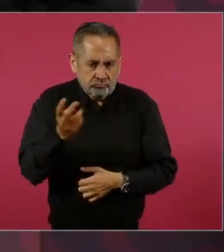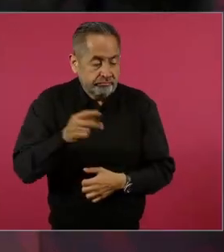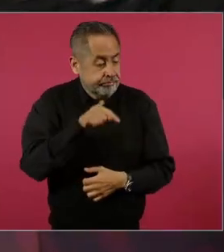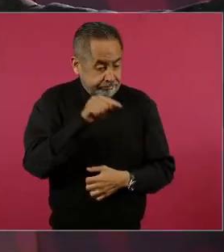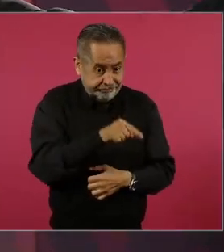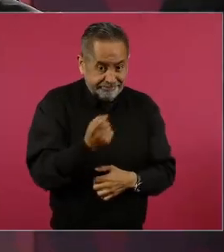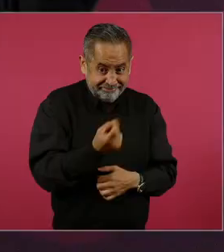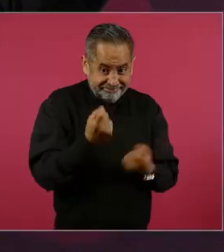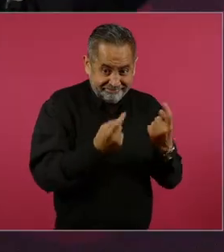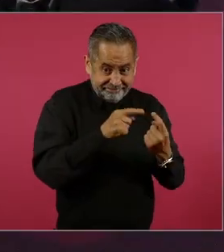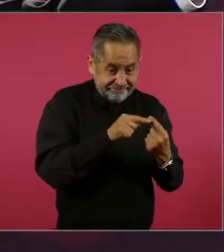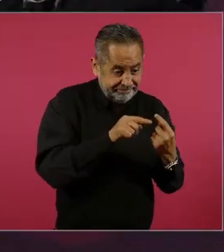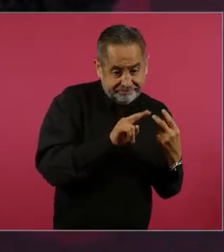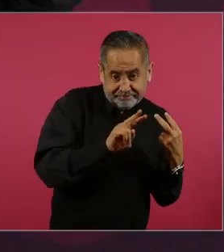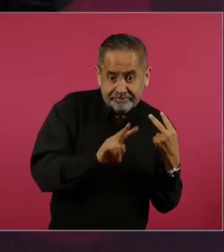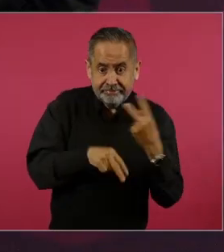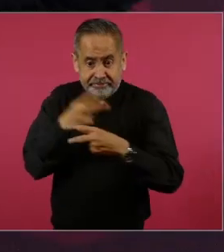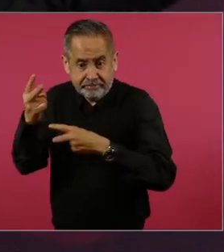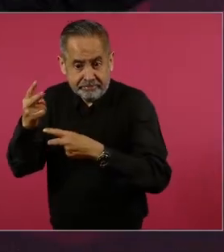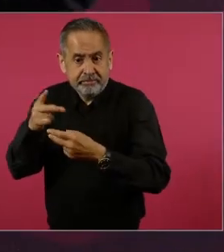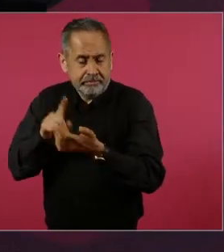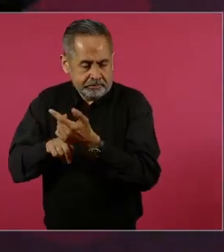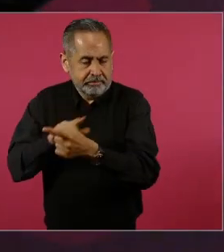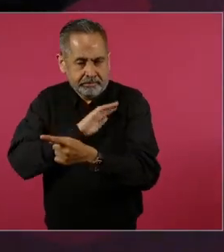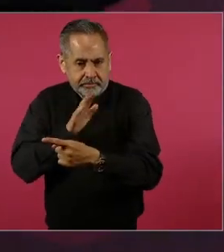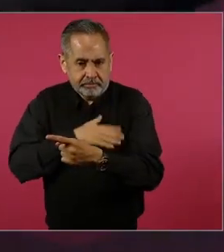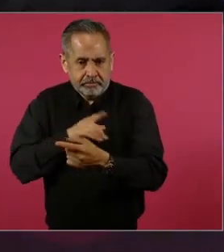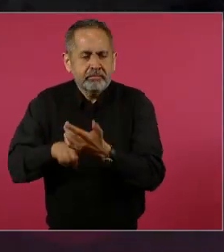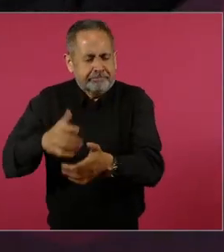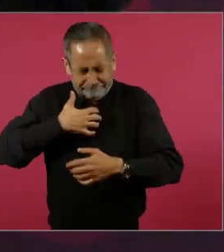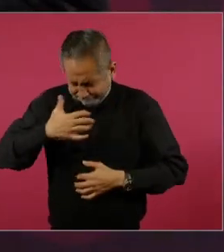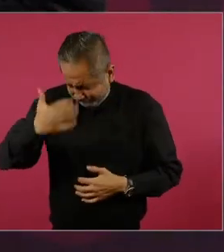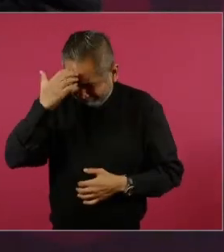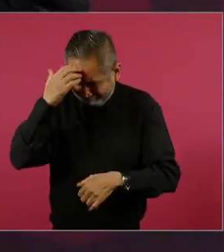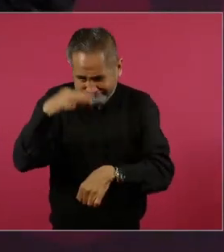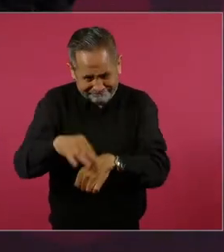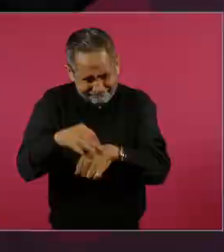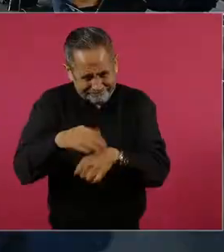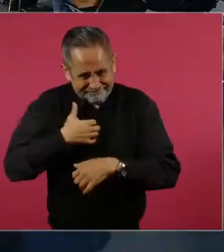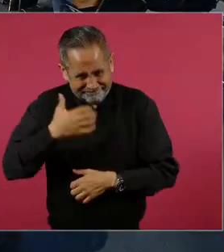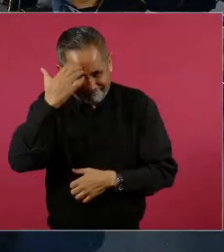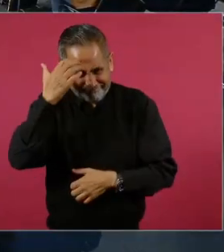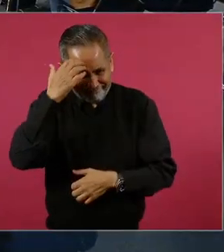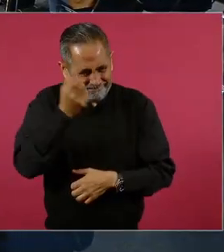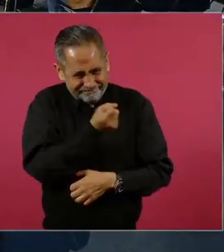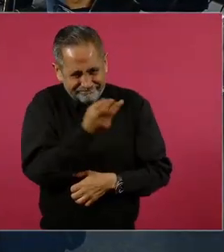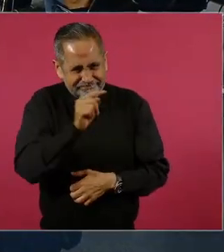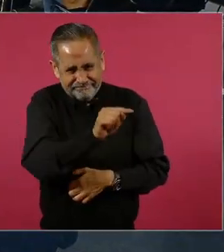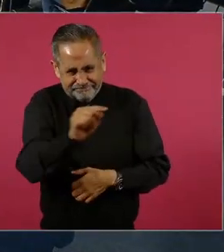Regresan, y estoy hablando de, conozco a